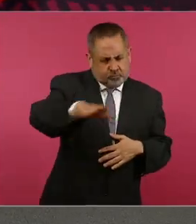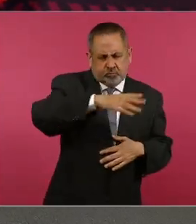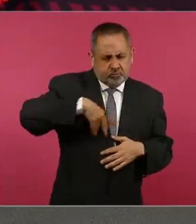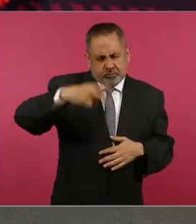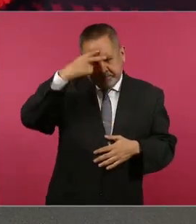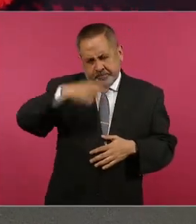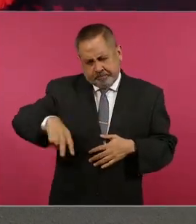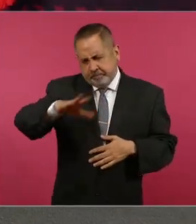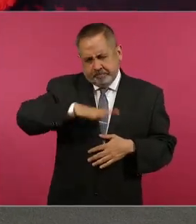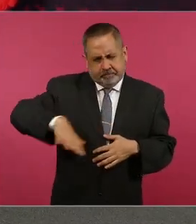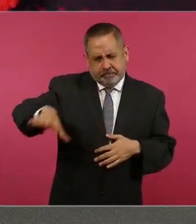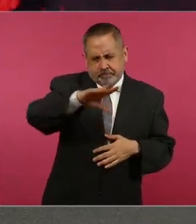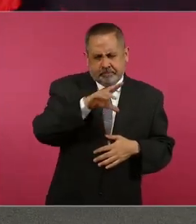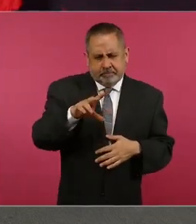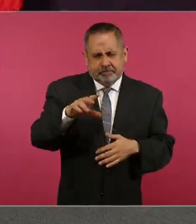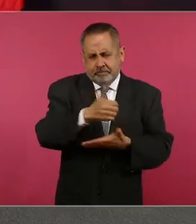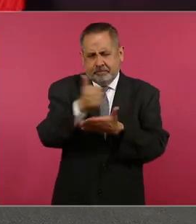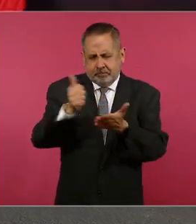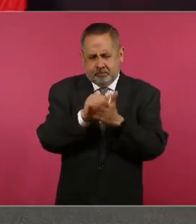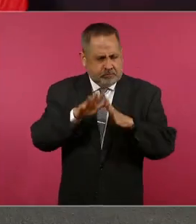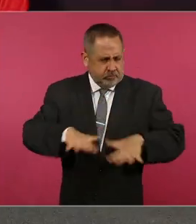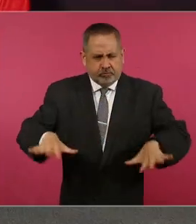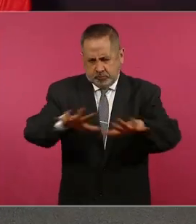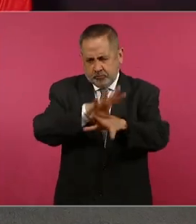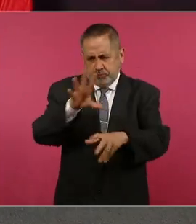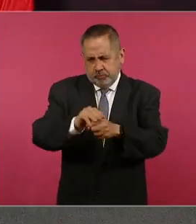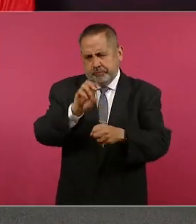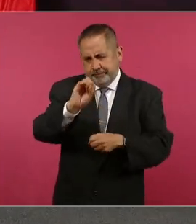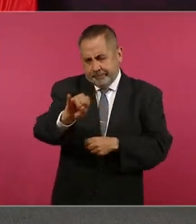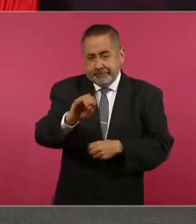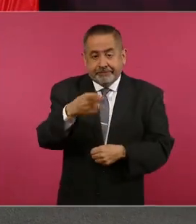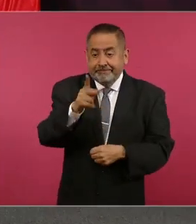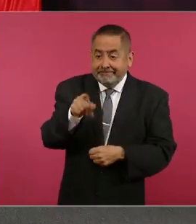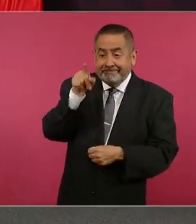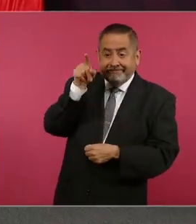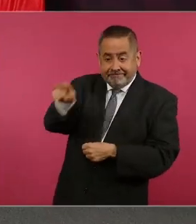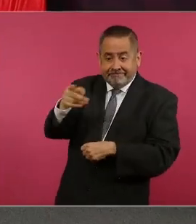de toda la ciudad pero